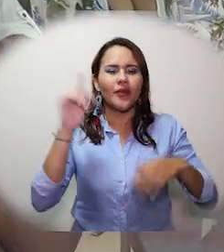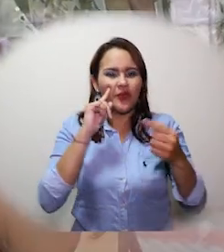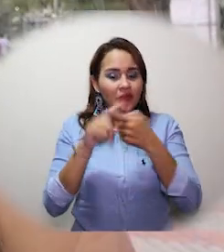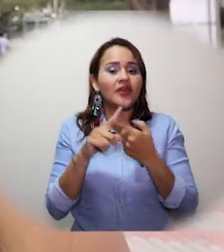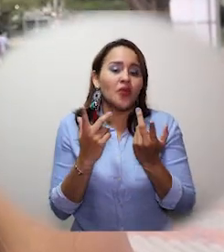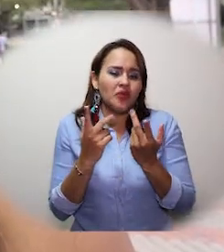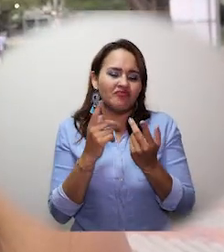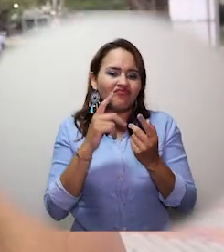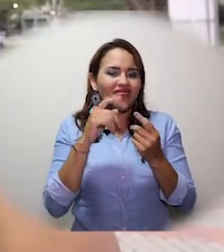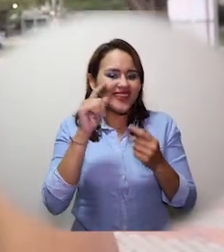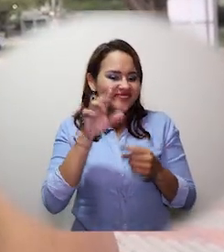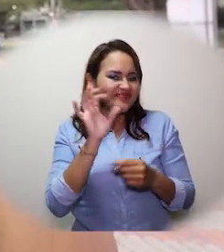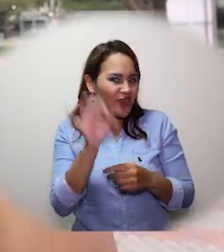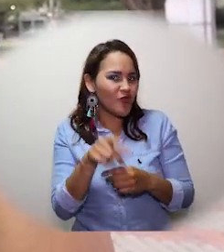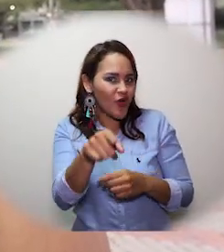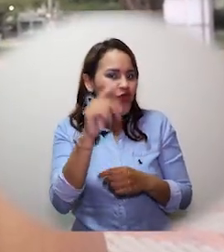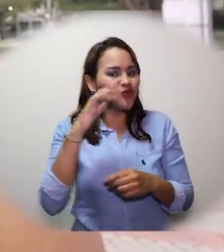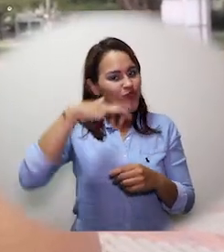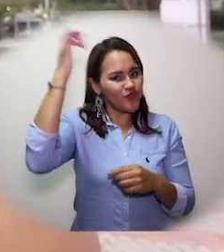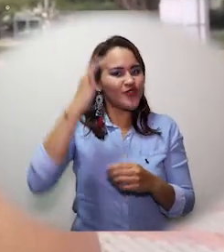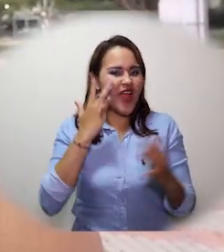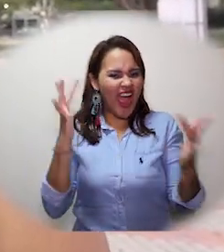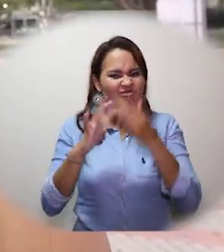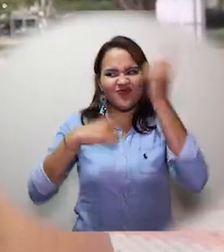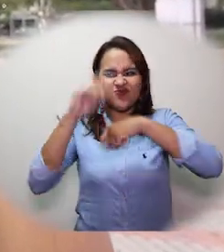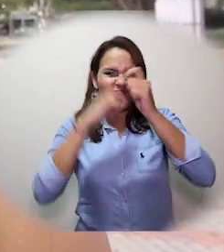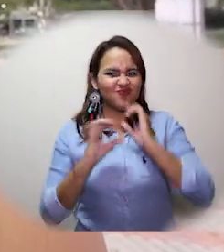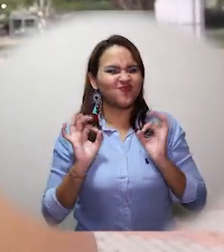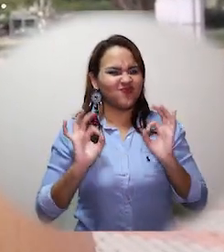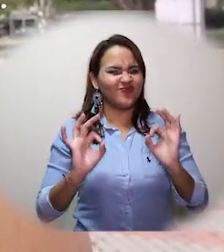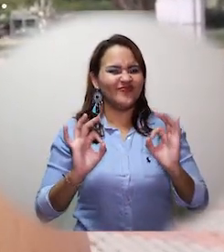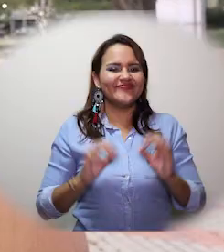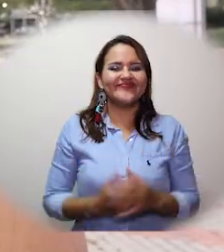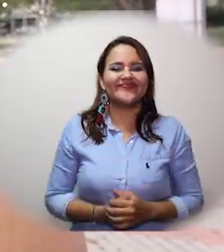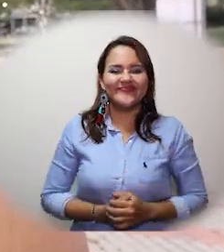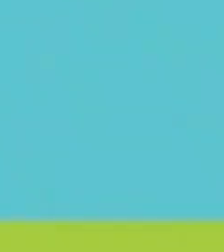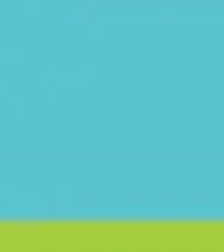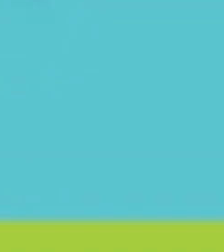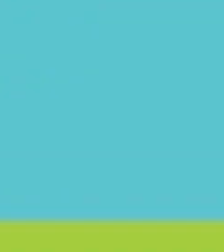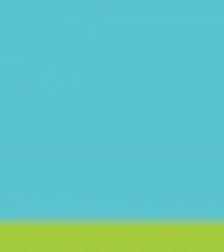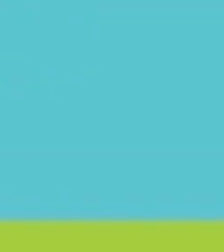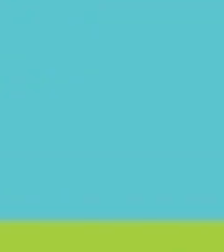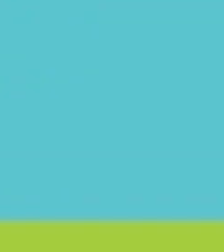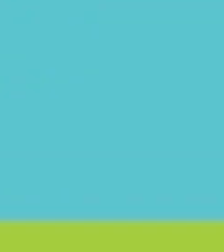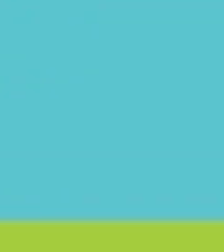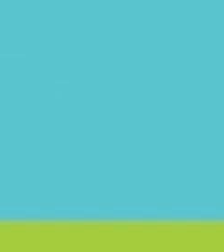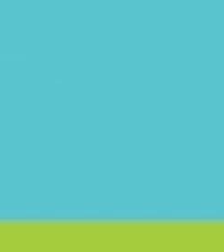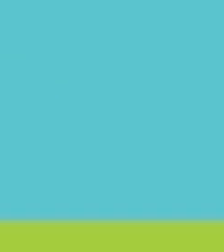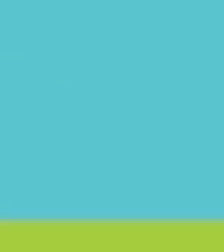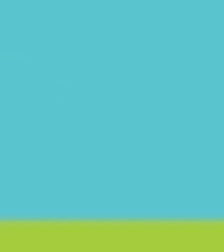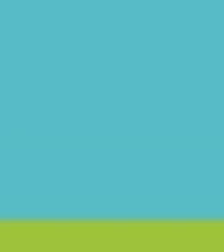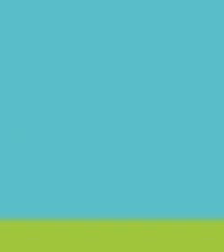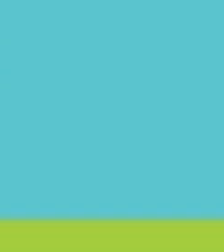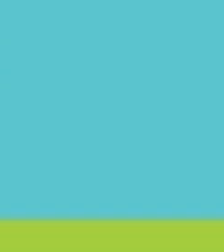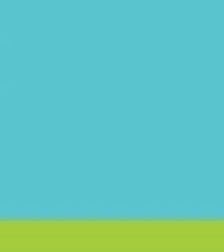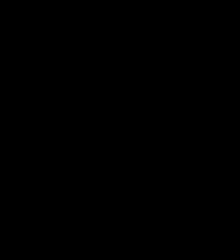evidenciar en el desempeño que van a tener nuestros profesionales en el mercado laboral.